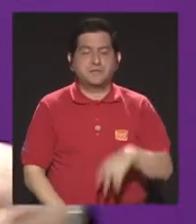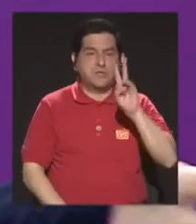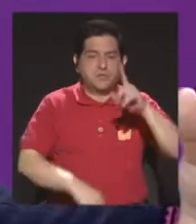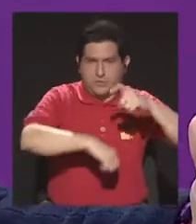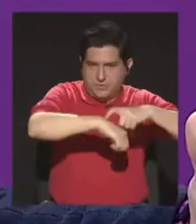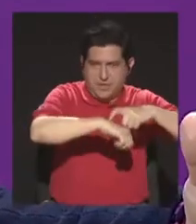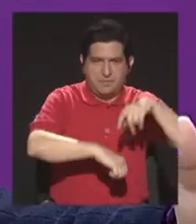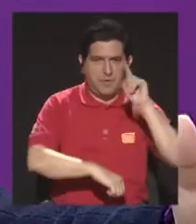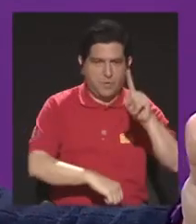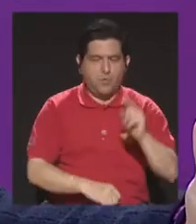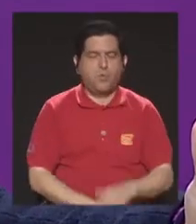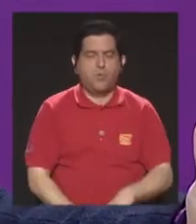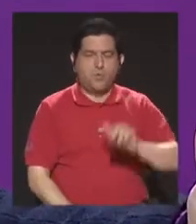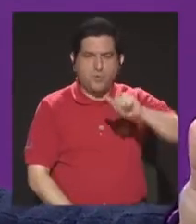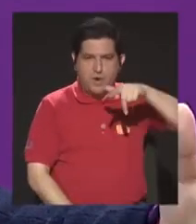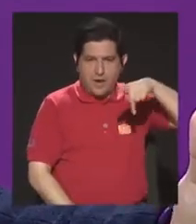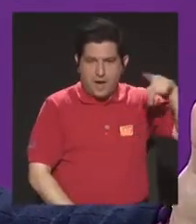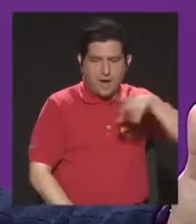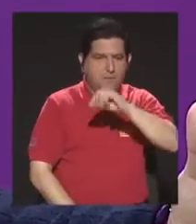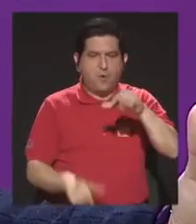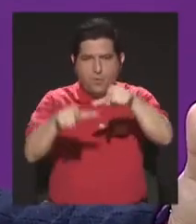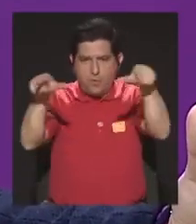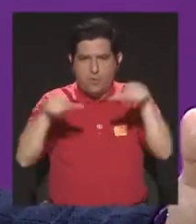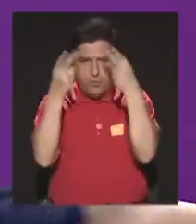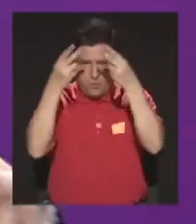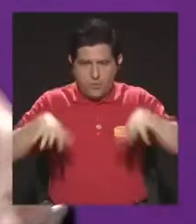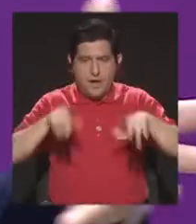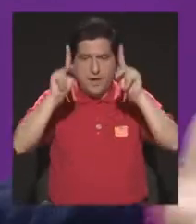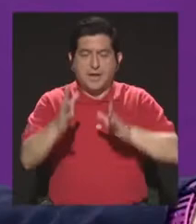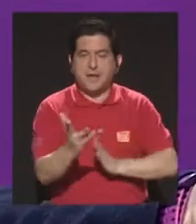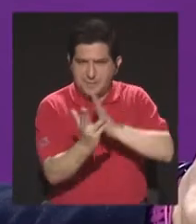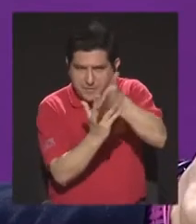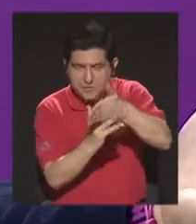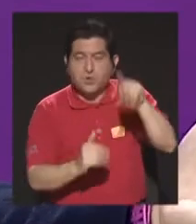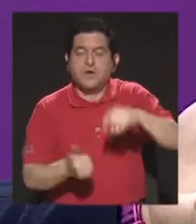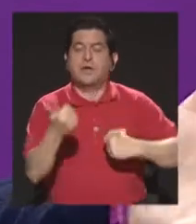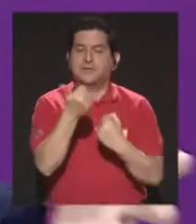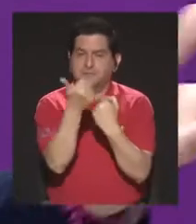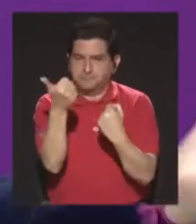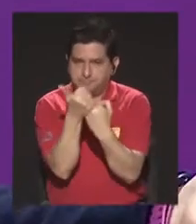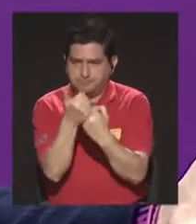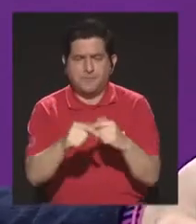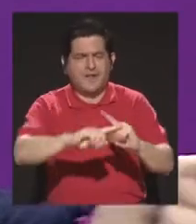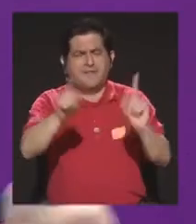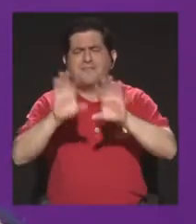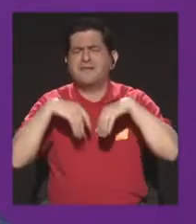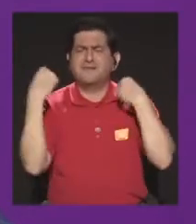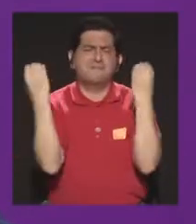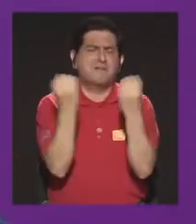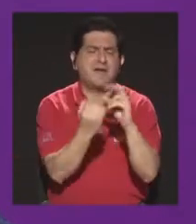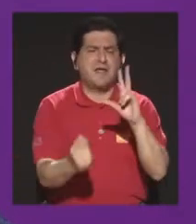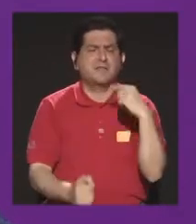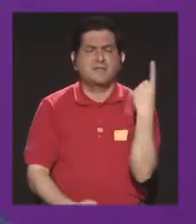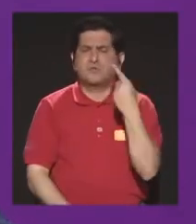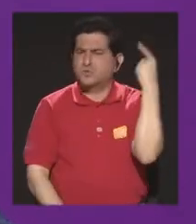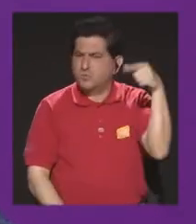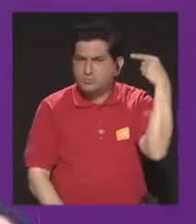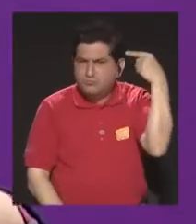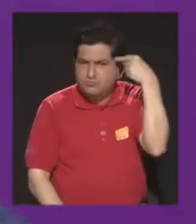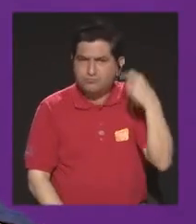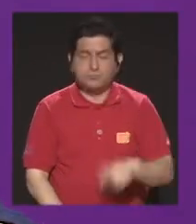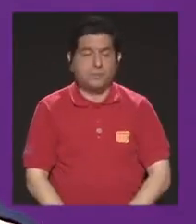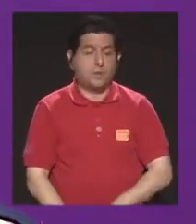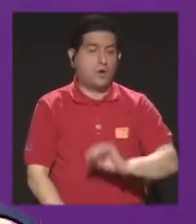hacer llegar esta aplicación, esta plataforma a la mayor cantidad de personas, y en eso necesitamos apoyo de muchas organizaciones, no solo gubernamentales.